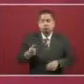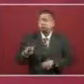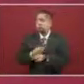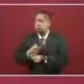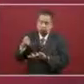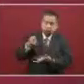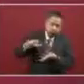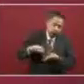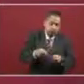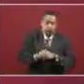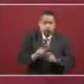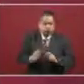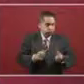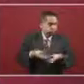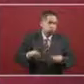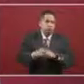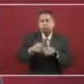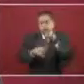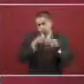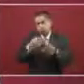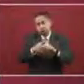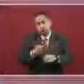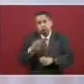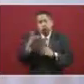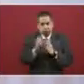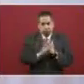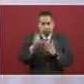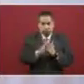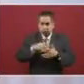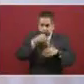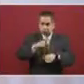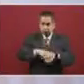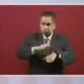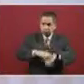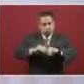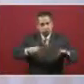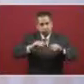guarda la administración pública. Cada tres meses voy a estar informando.